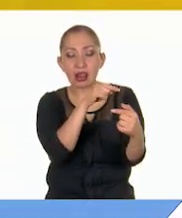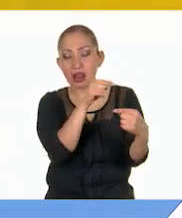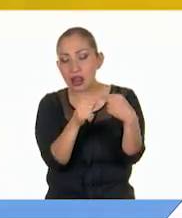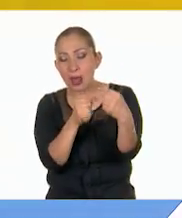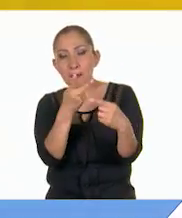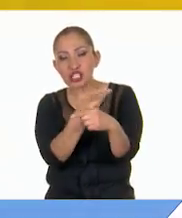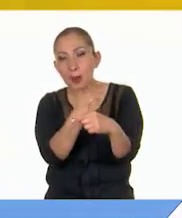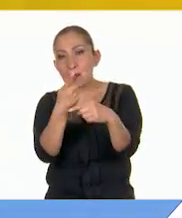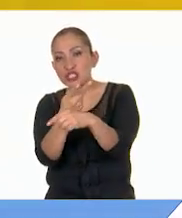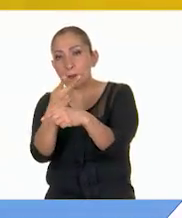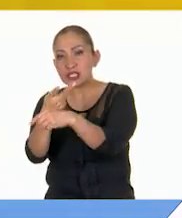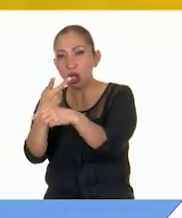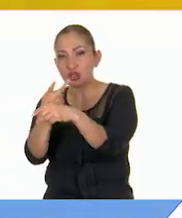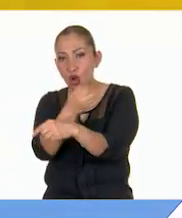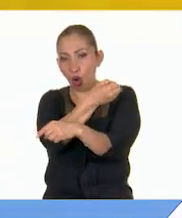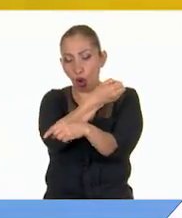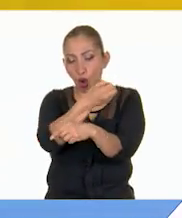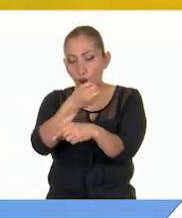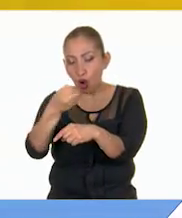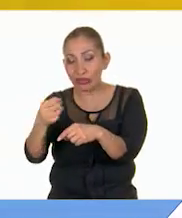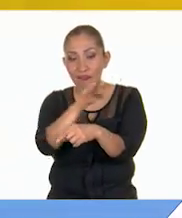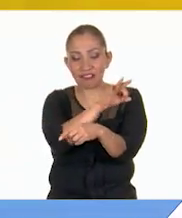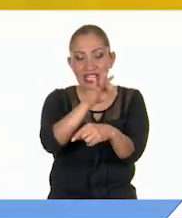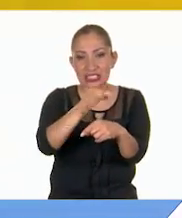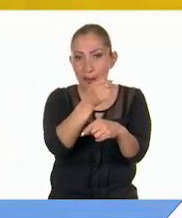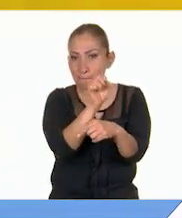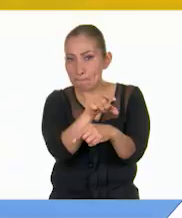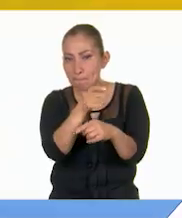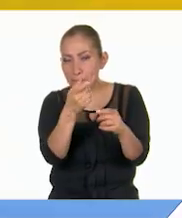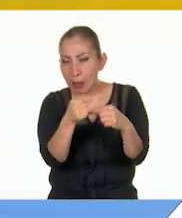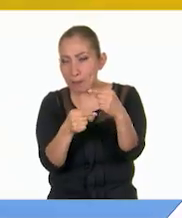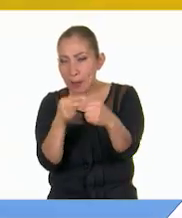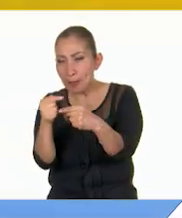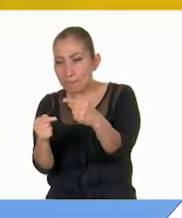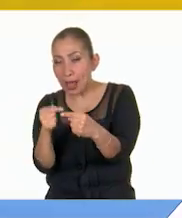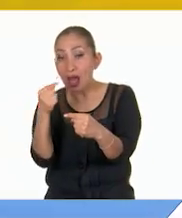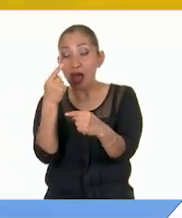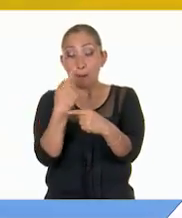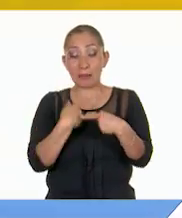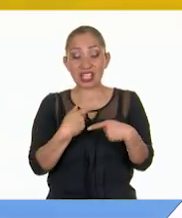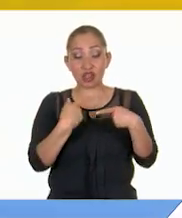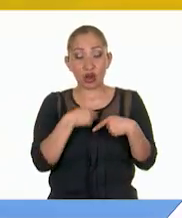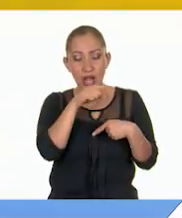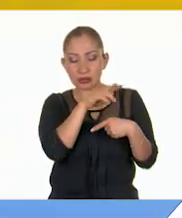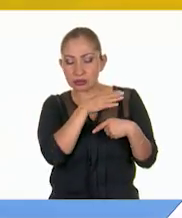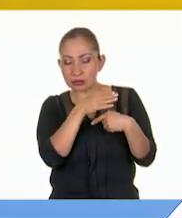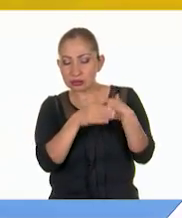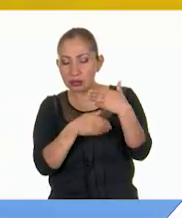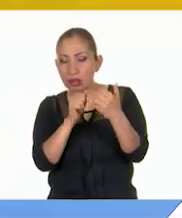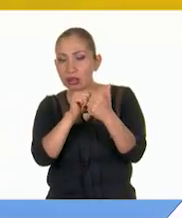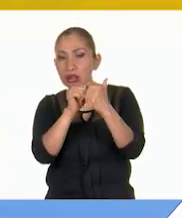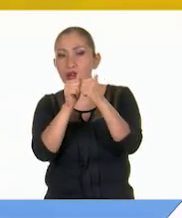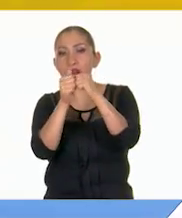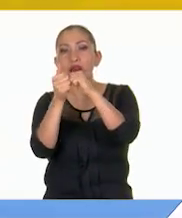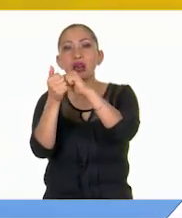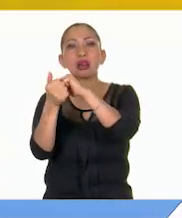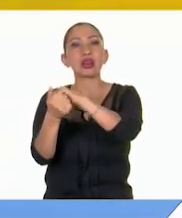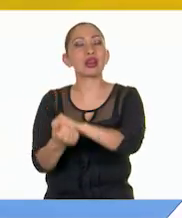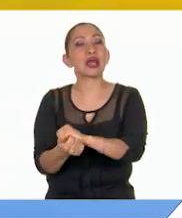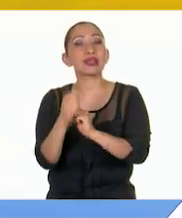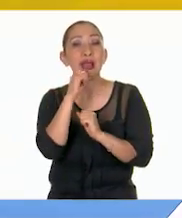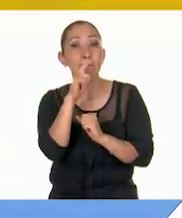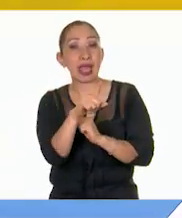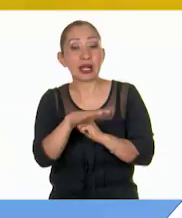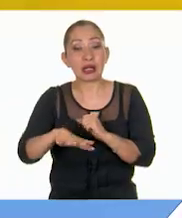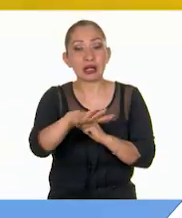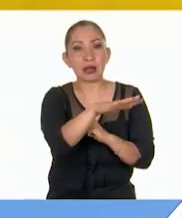de acontecimientos ordenados cronológicamente, en la cual los personajes van sufriendo una transformación, así como